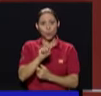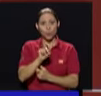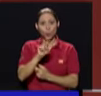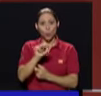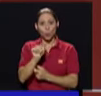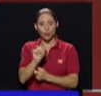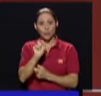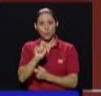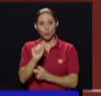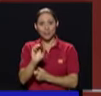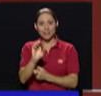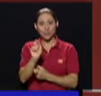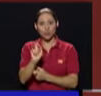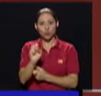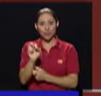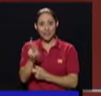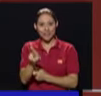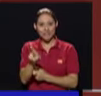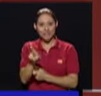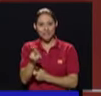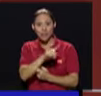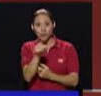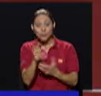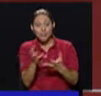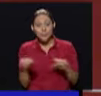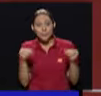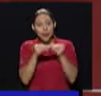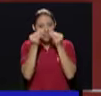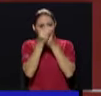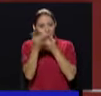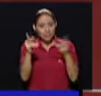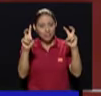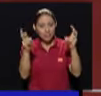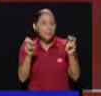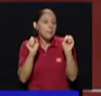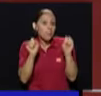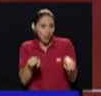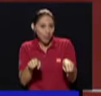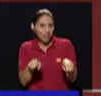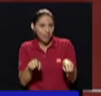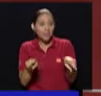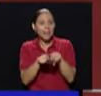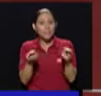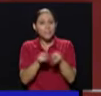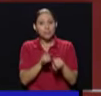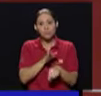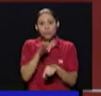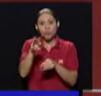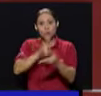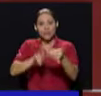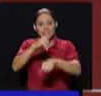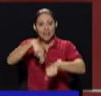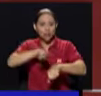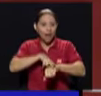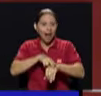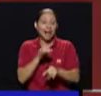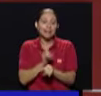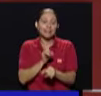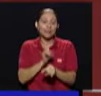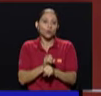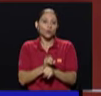www.una.ac.cr y si desea más información sobre este tema, pues puede acudir a la Universidad Nacional,